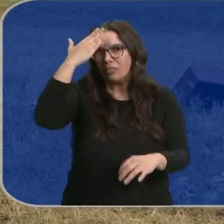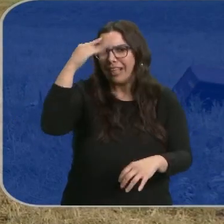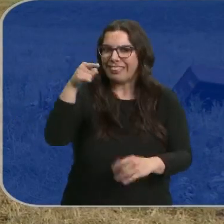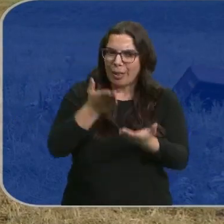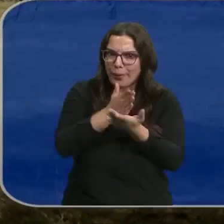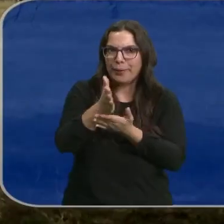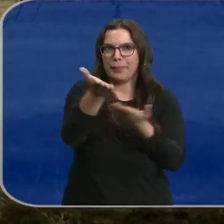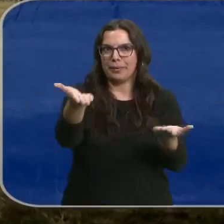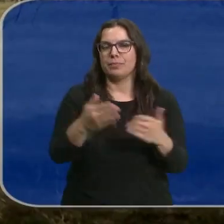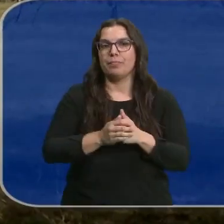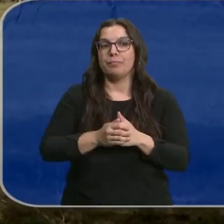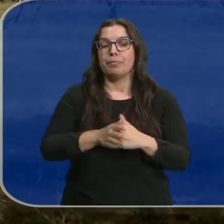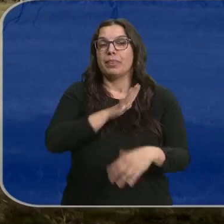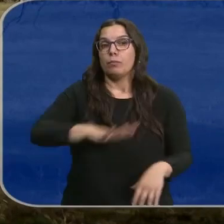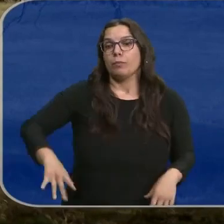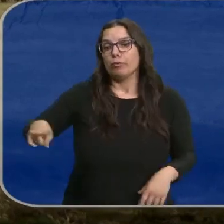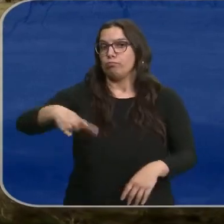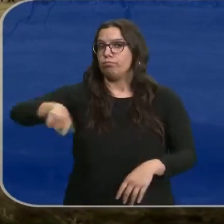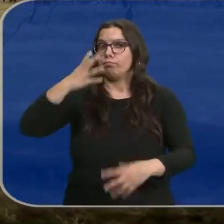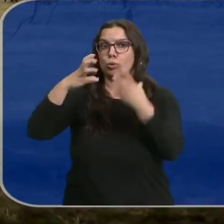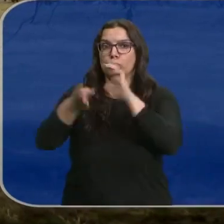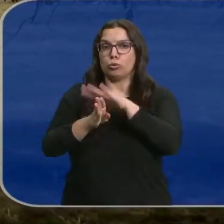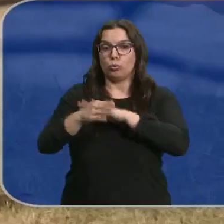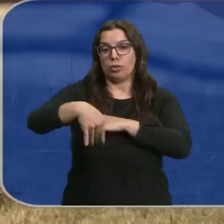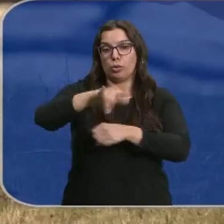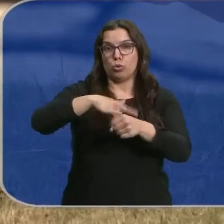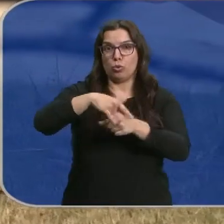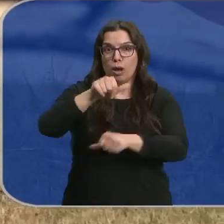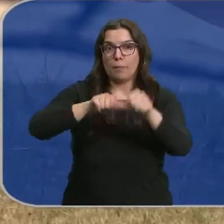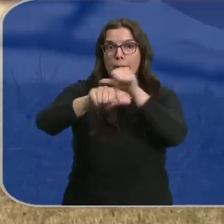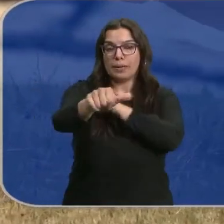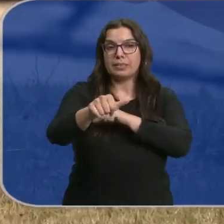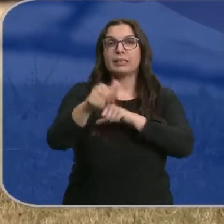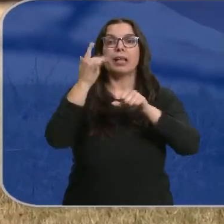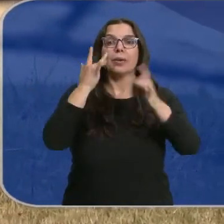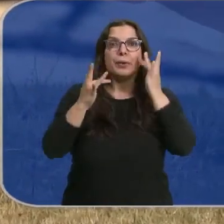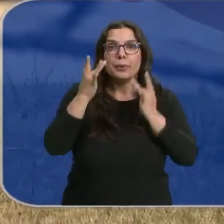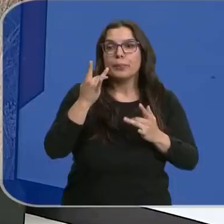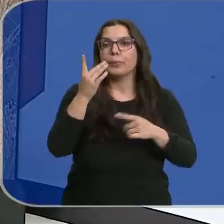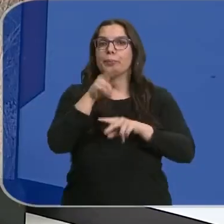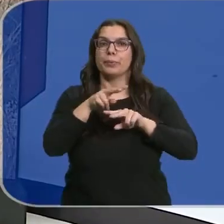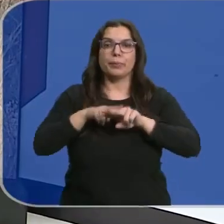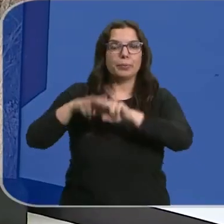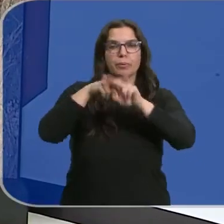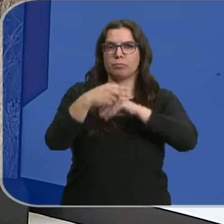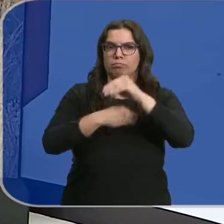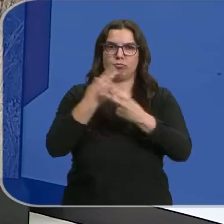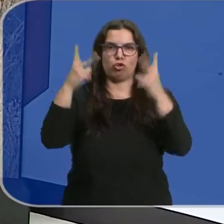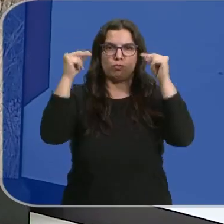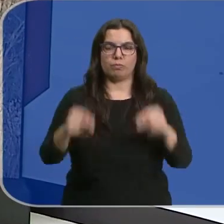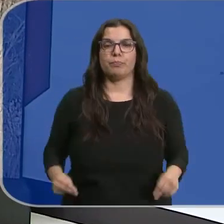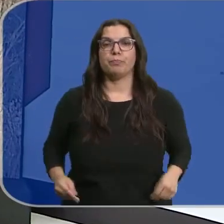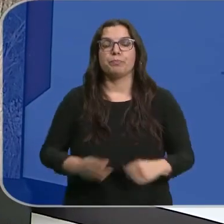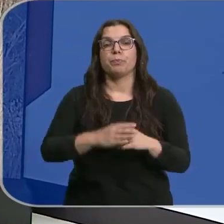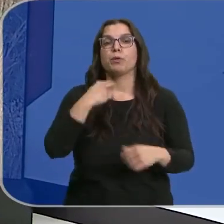por donde tienen que ir las cosas. De momento seguirán con sus protestas y desde el lunes se negarán a realizar los saneamientos. De este asunto le han